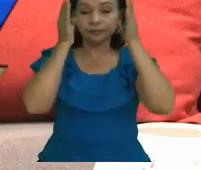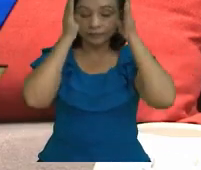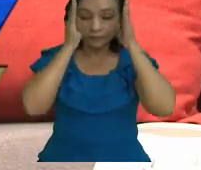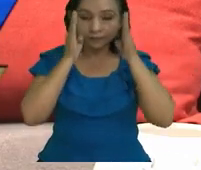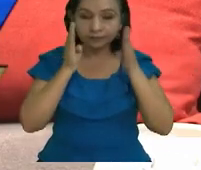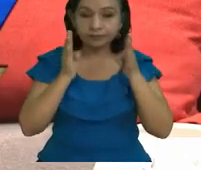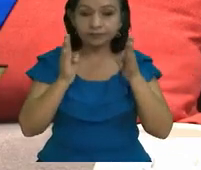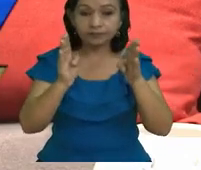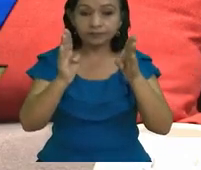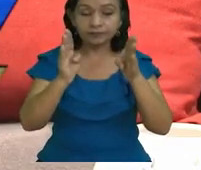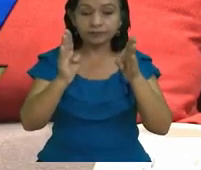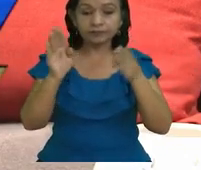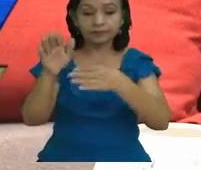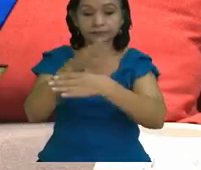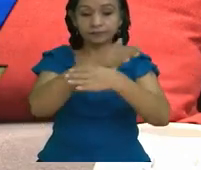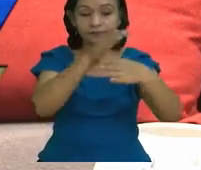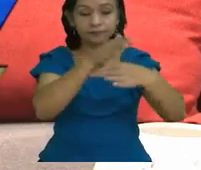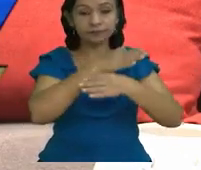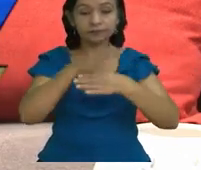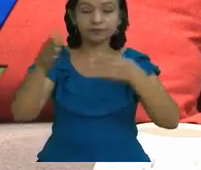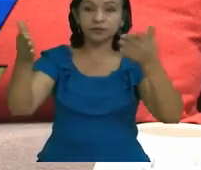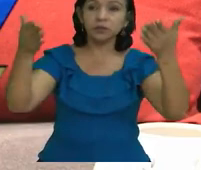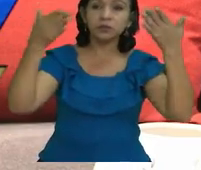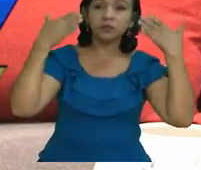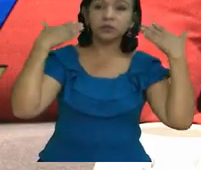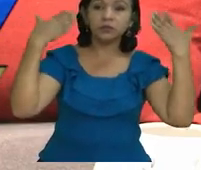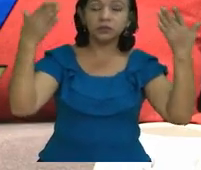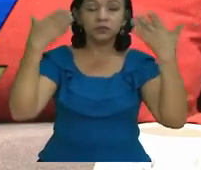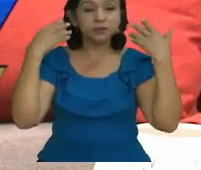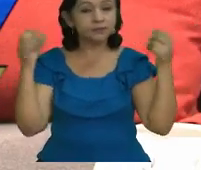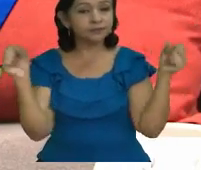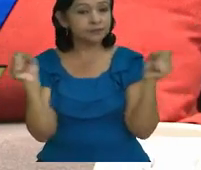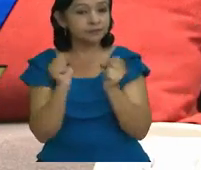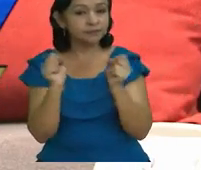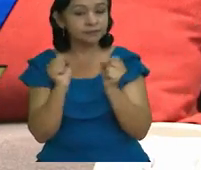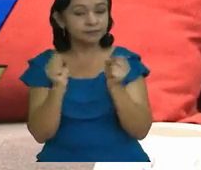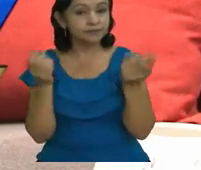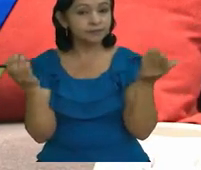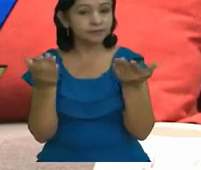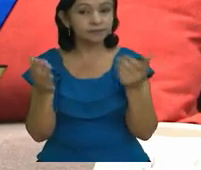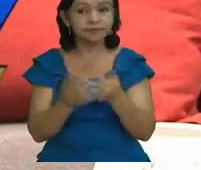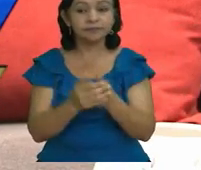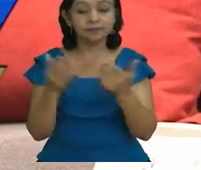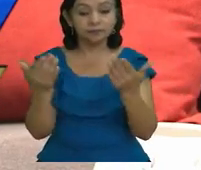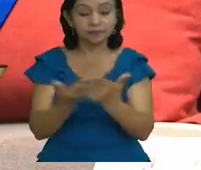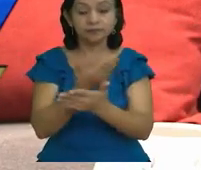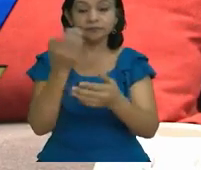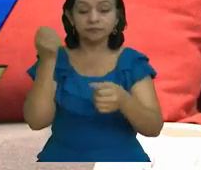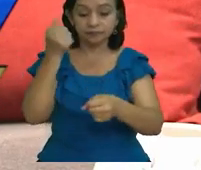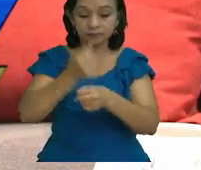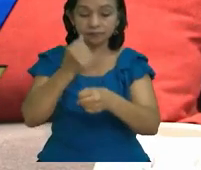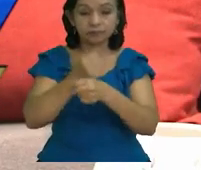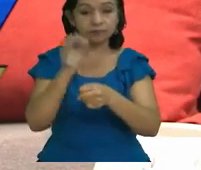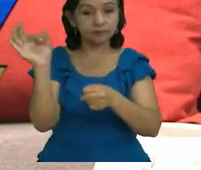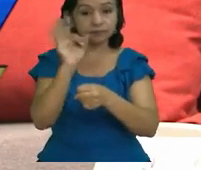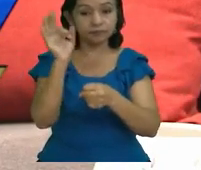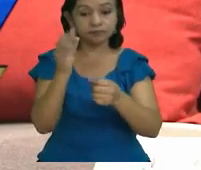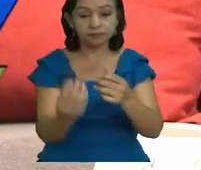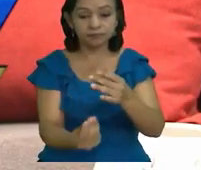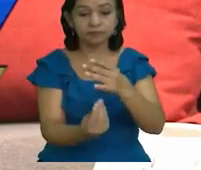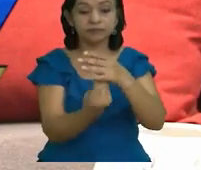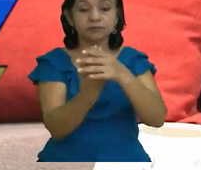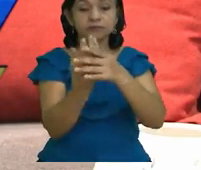enfocados en la variabilidad climática y enfocados en un nuevo mecanismo de trabajo con una